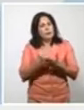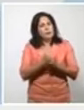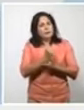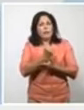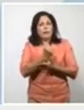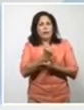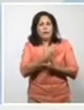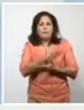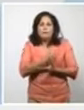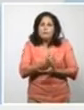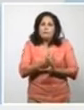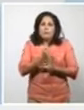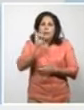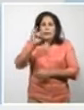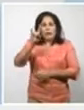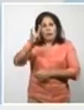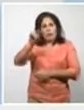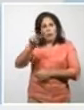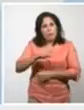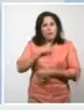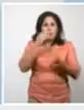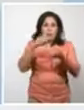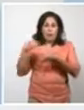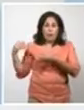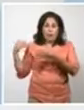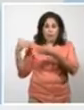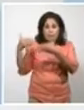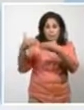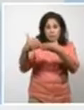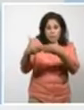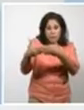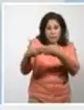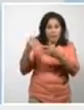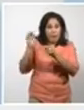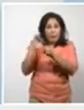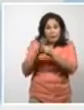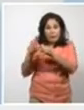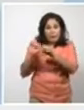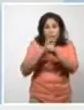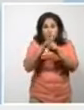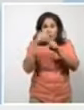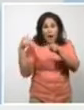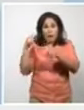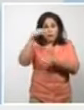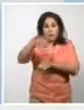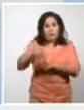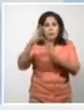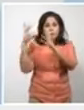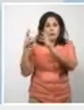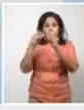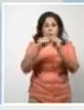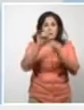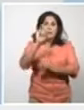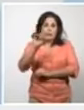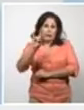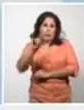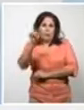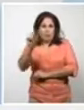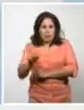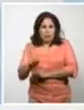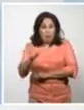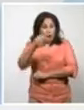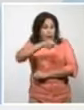lamentamos los 79 pacientes que han fallecido en nuestro país. Como dije al inicio, ninguno en el